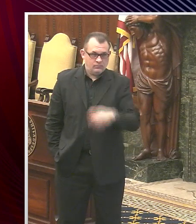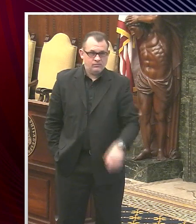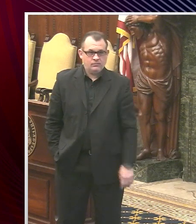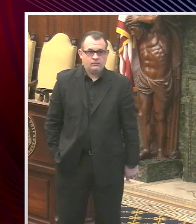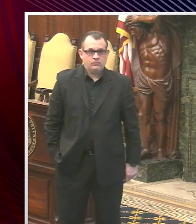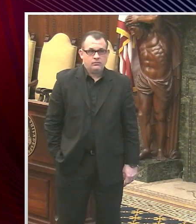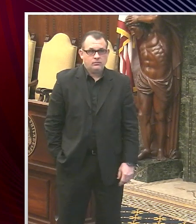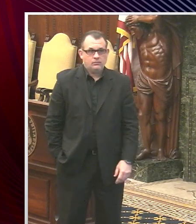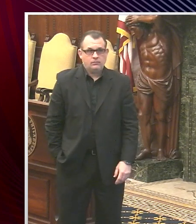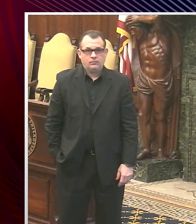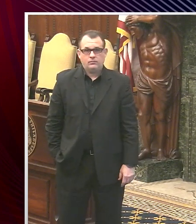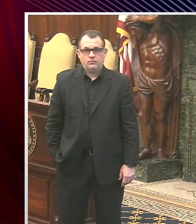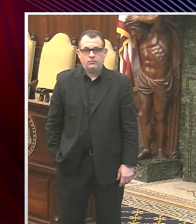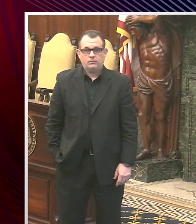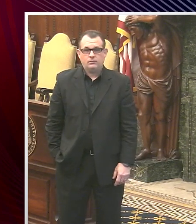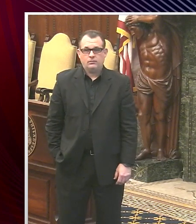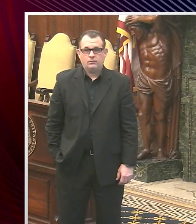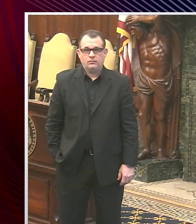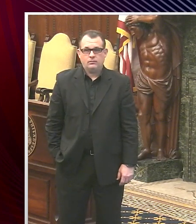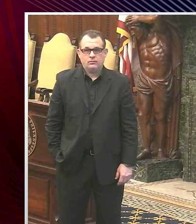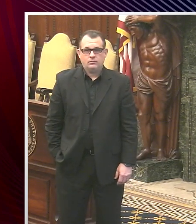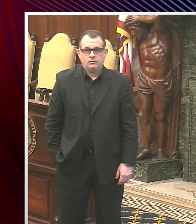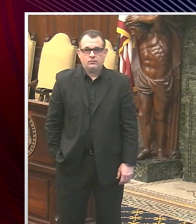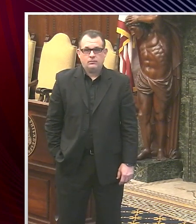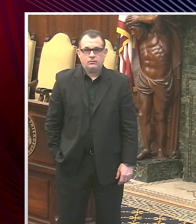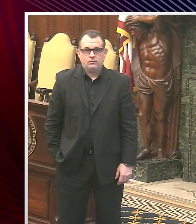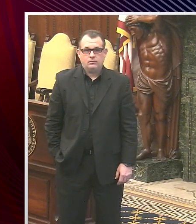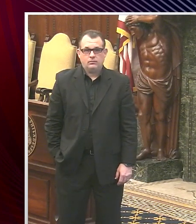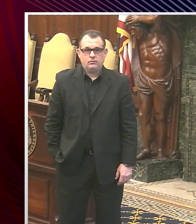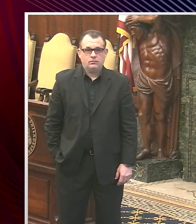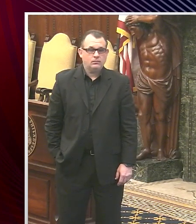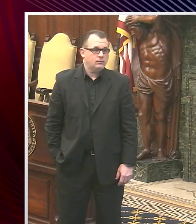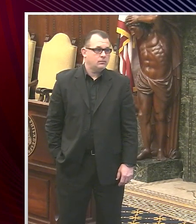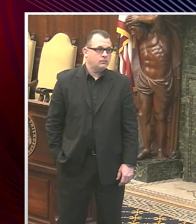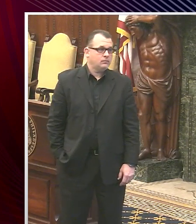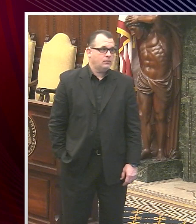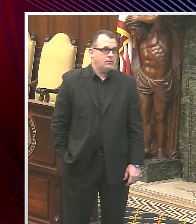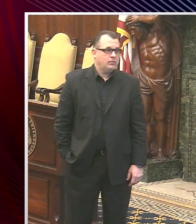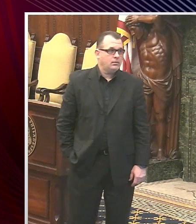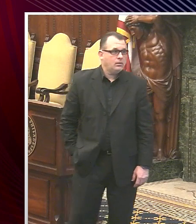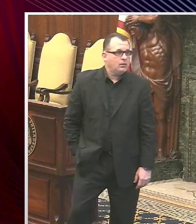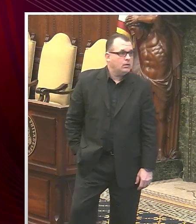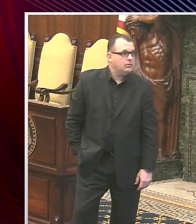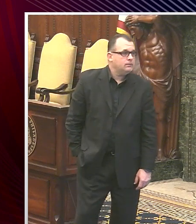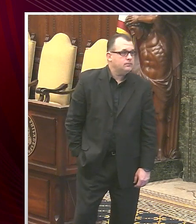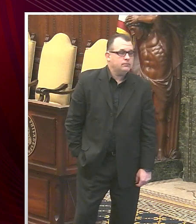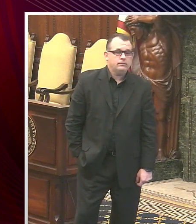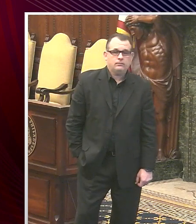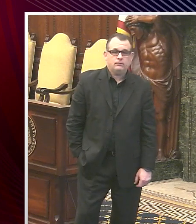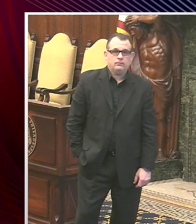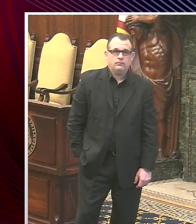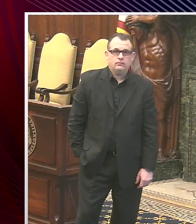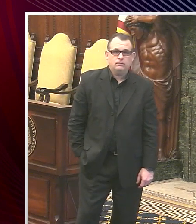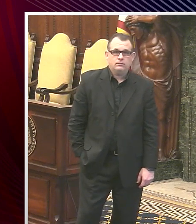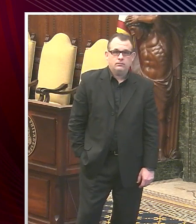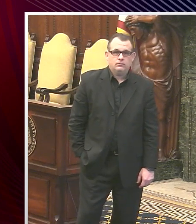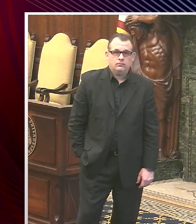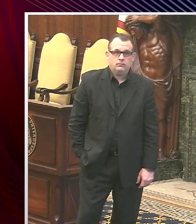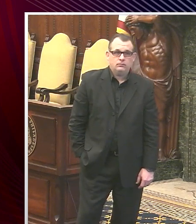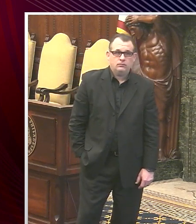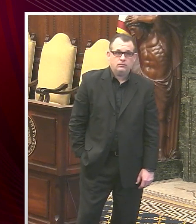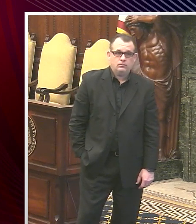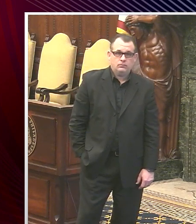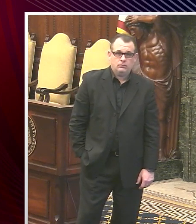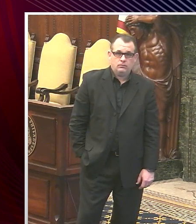prioridad para aquellos socorristas de primera línea que tenían la prioridad. Y los maestros se encontraban en la mitad